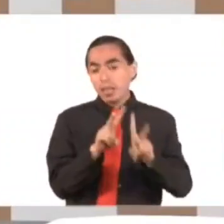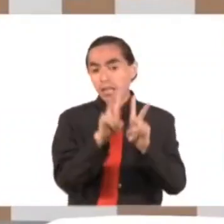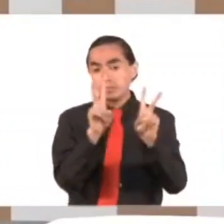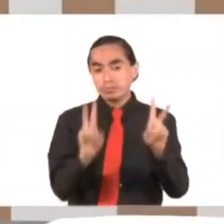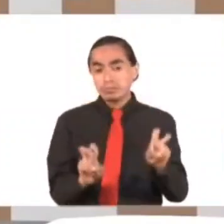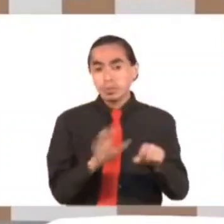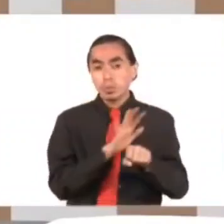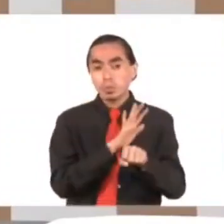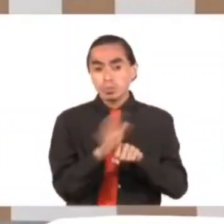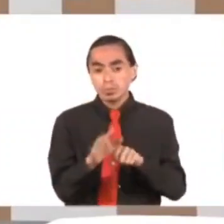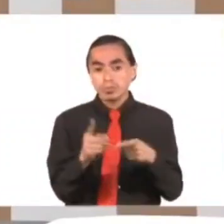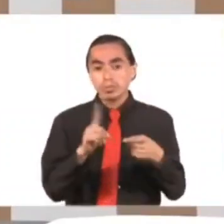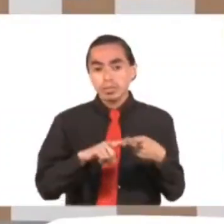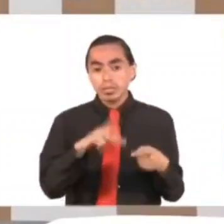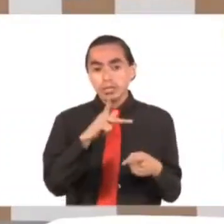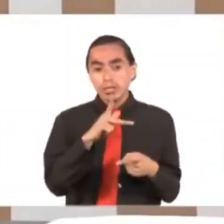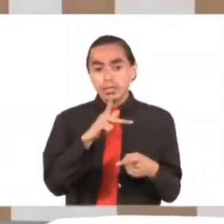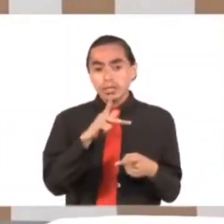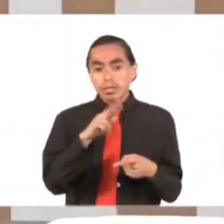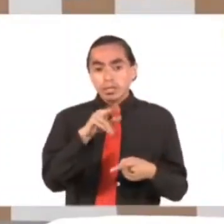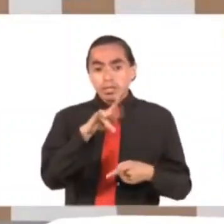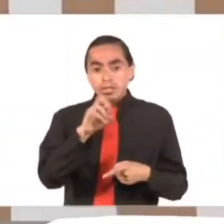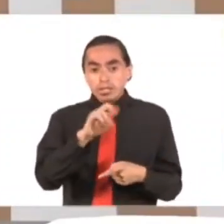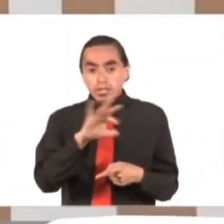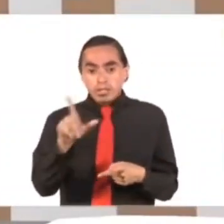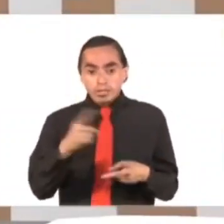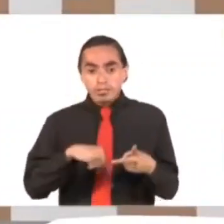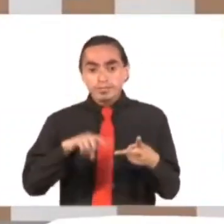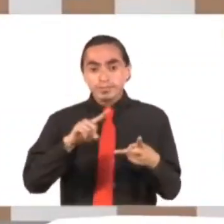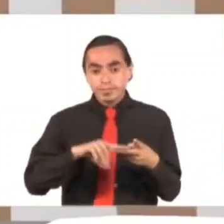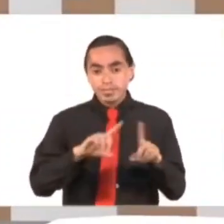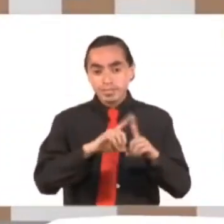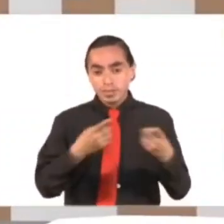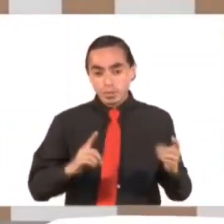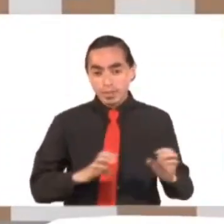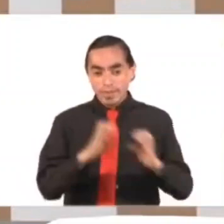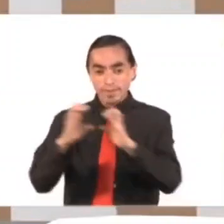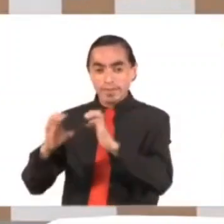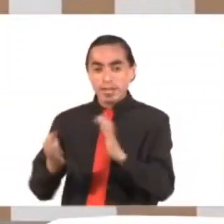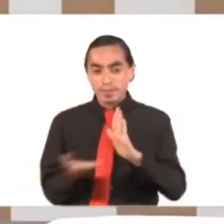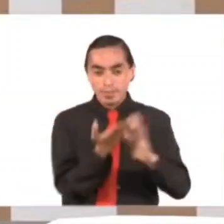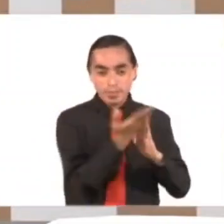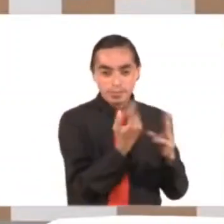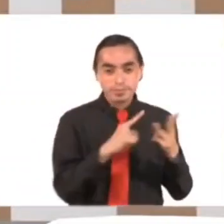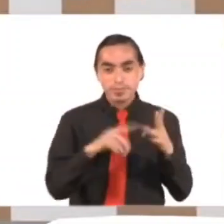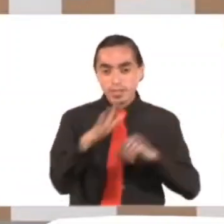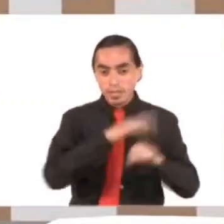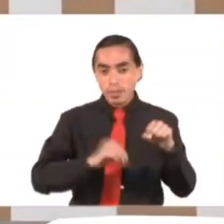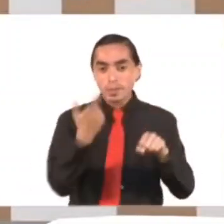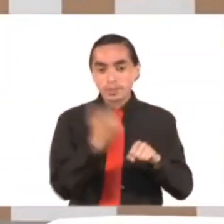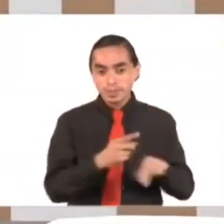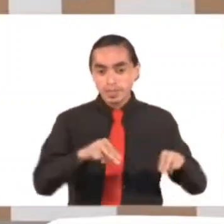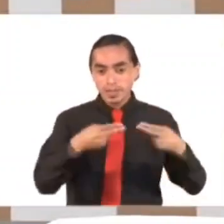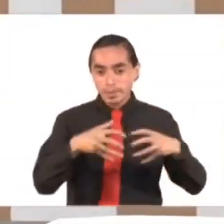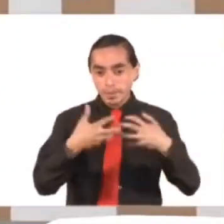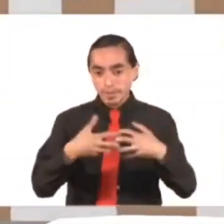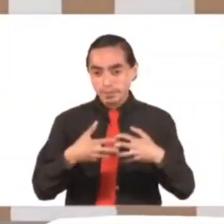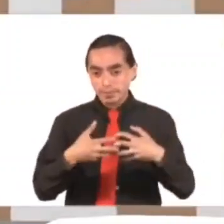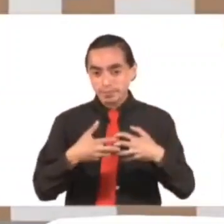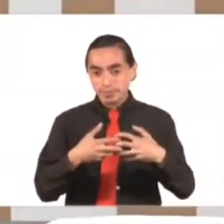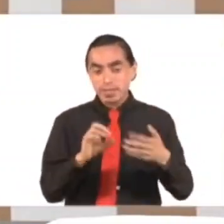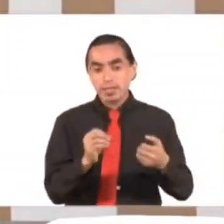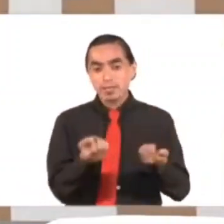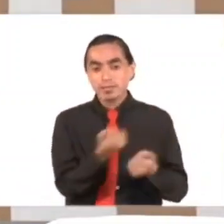de protección civil, desarrollo urbano y construcción, medio ambiente, establecimientos mercantiles